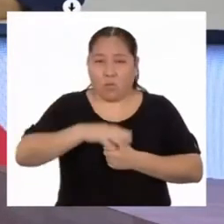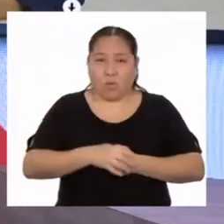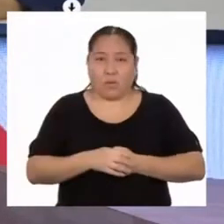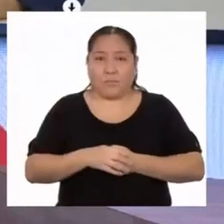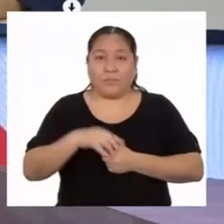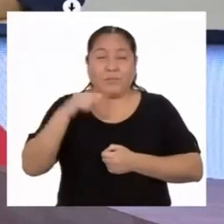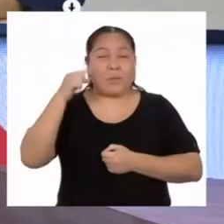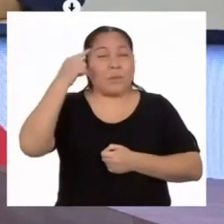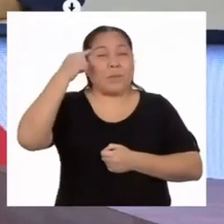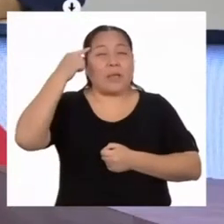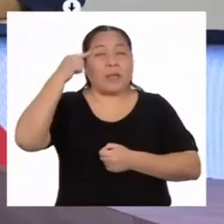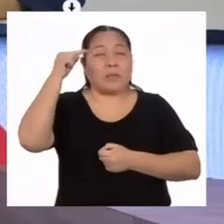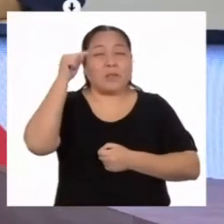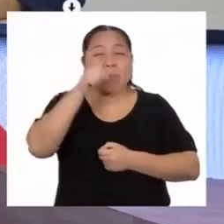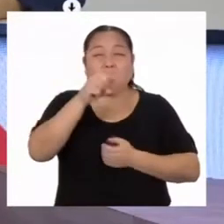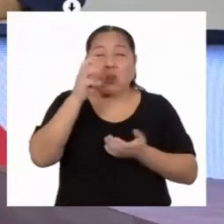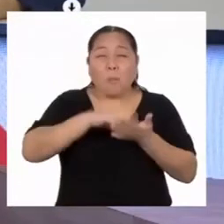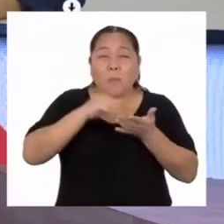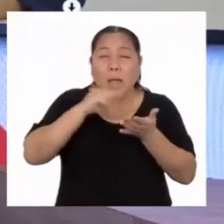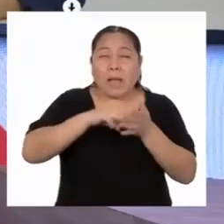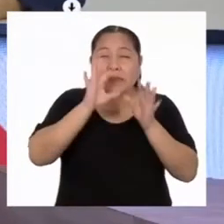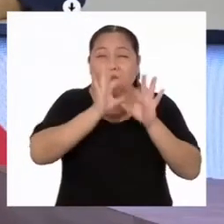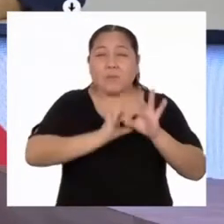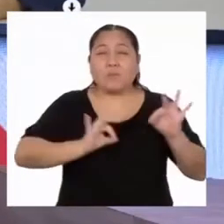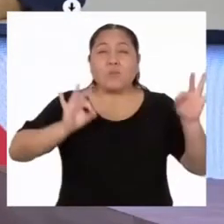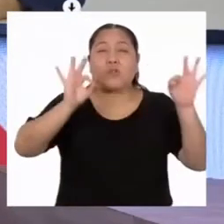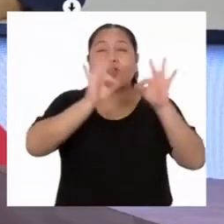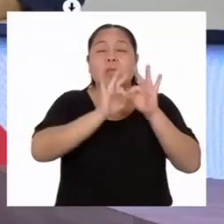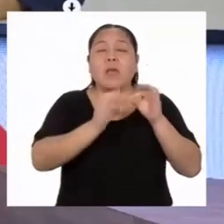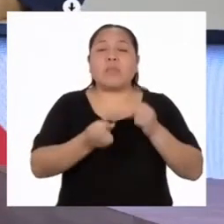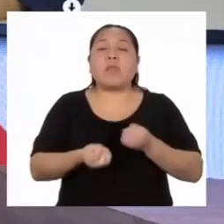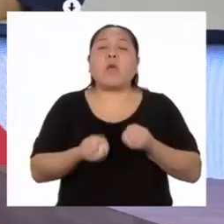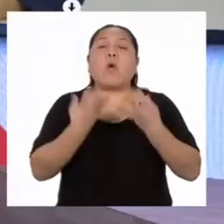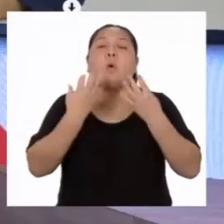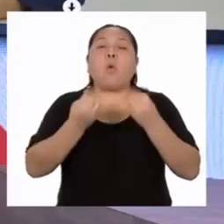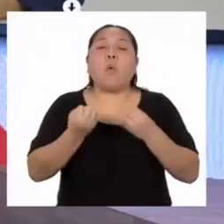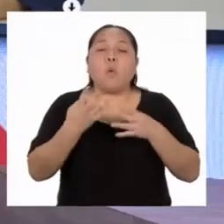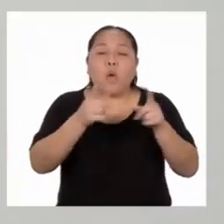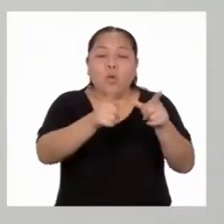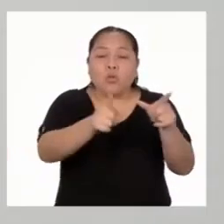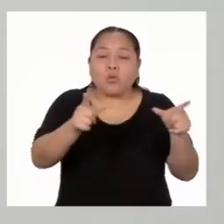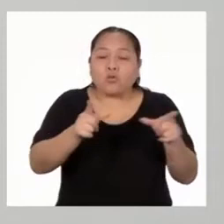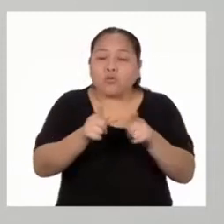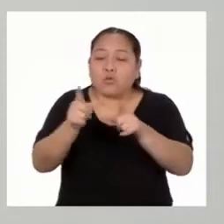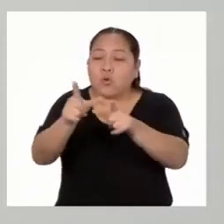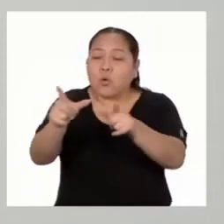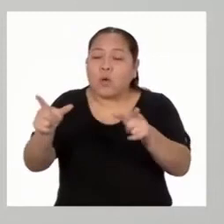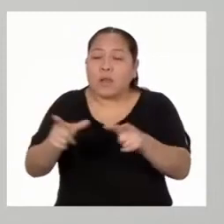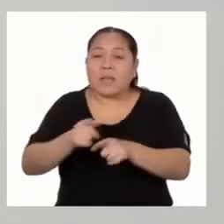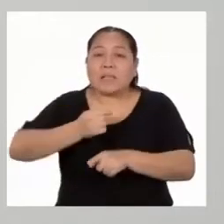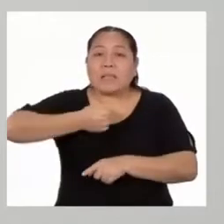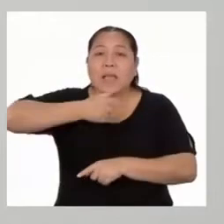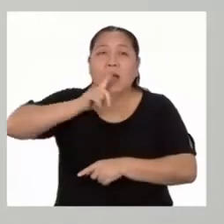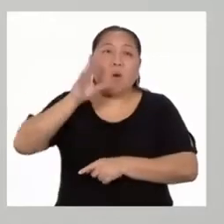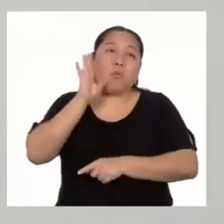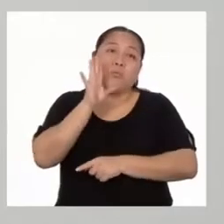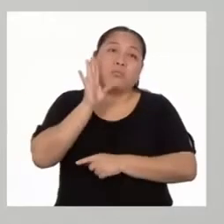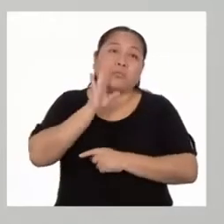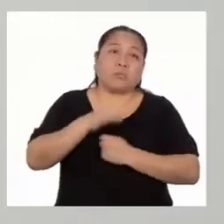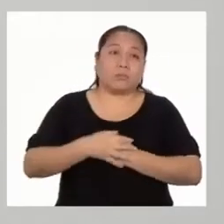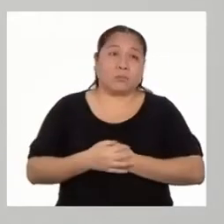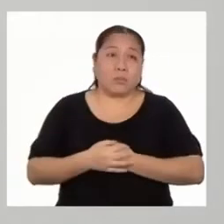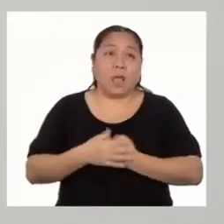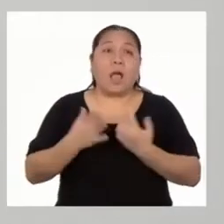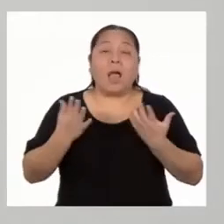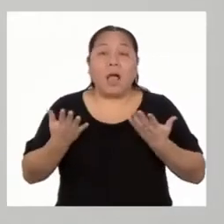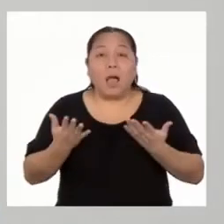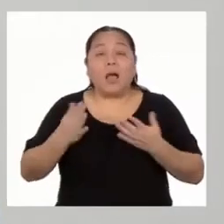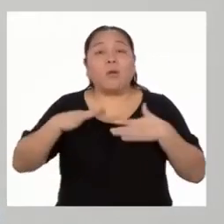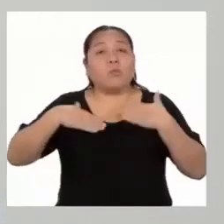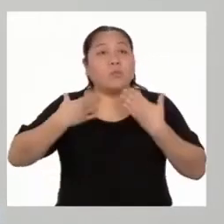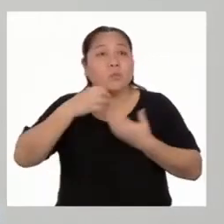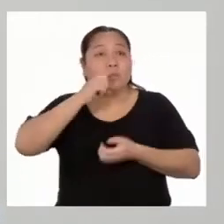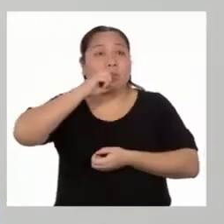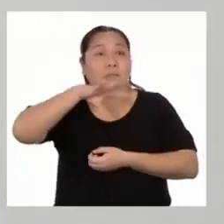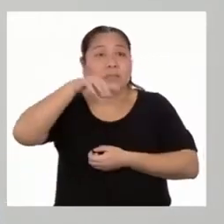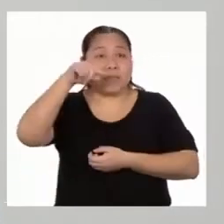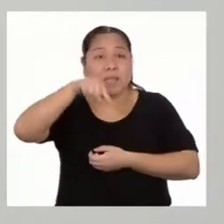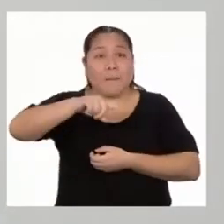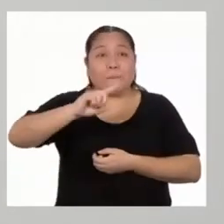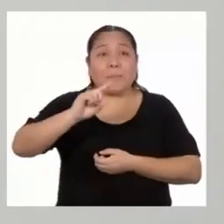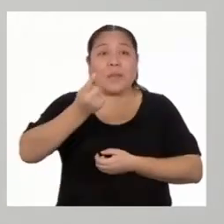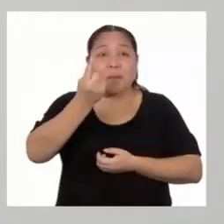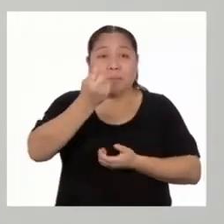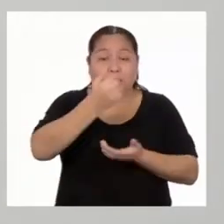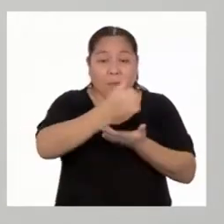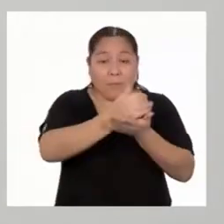la cantidad de unidades hidrográficas contaminadas. Entonces podemos decir que si en este primer